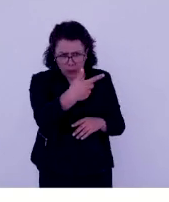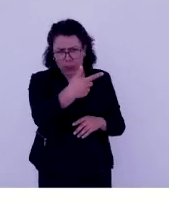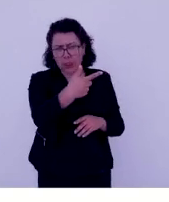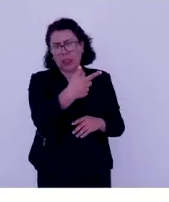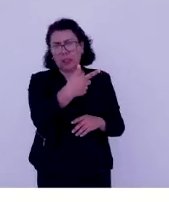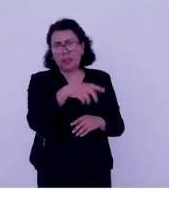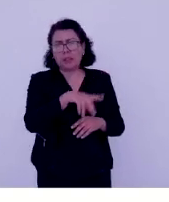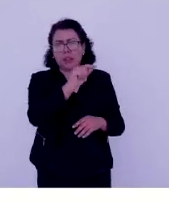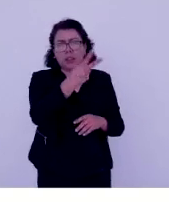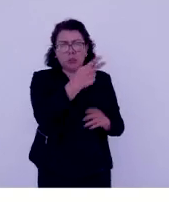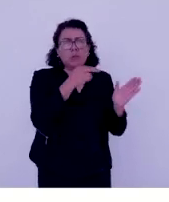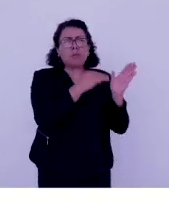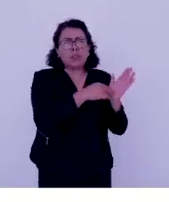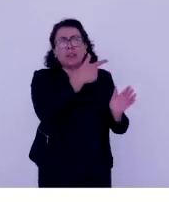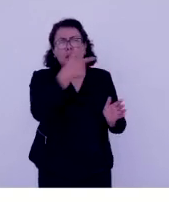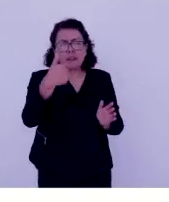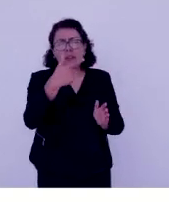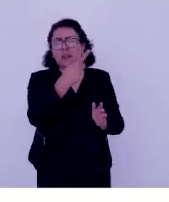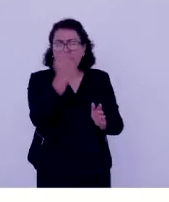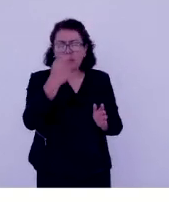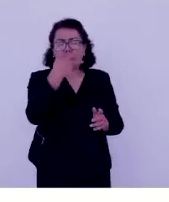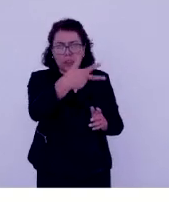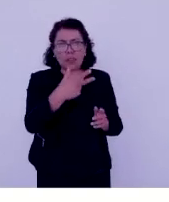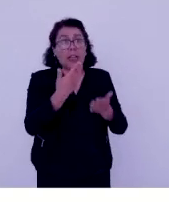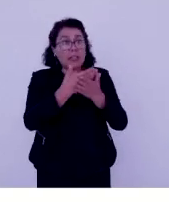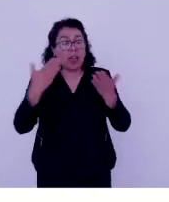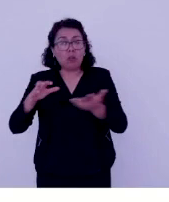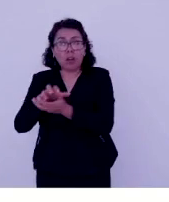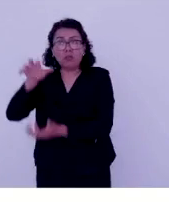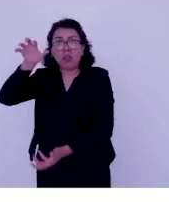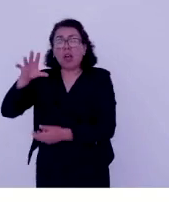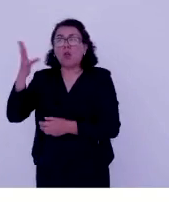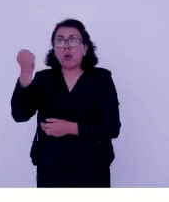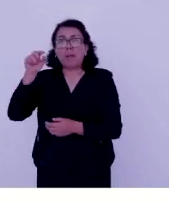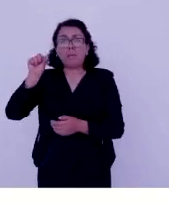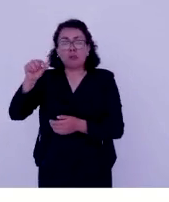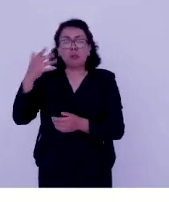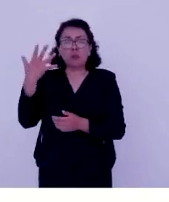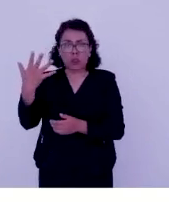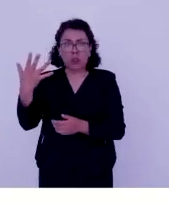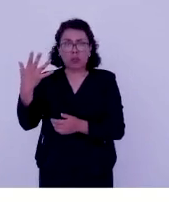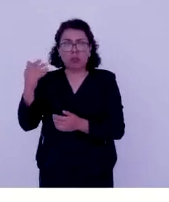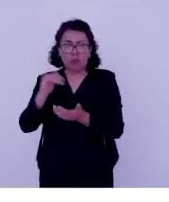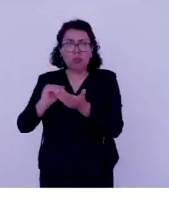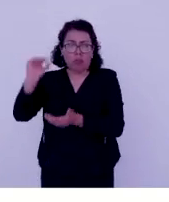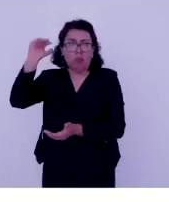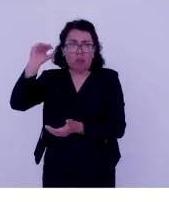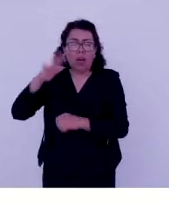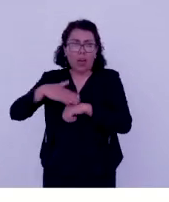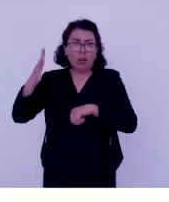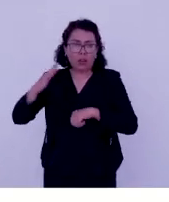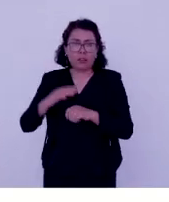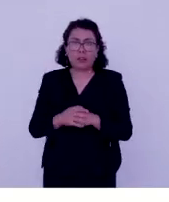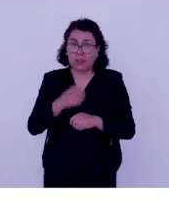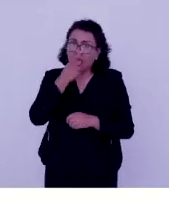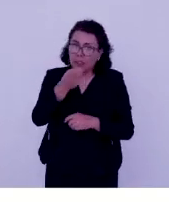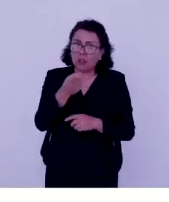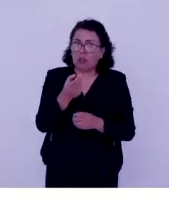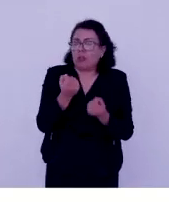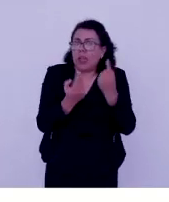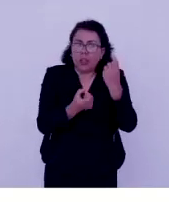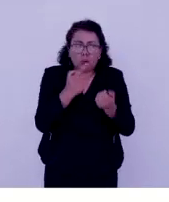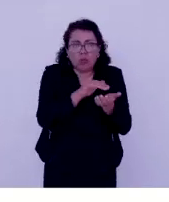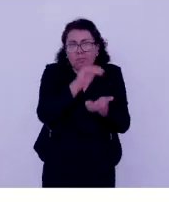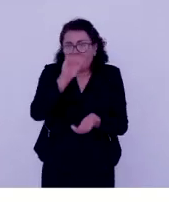En comparación con el año pasado representa un incremento del 9.5 en general aunque como lo he precisado Hay incrementos